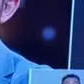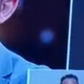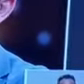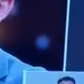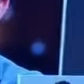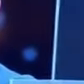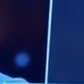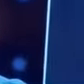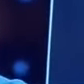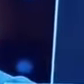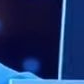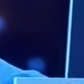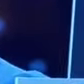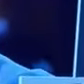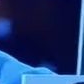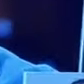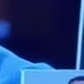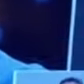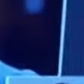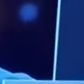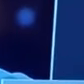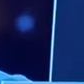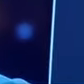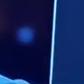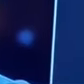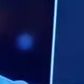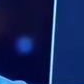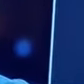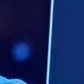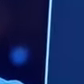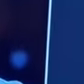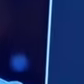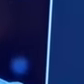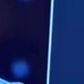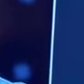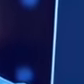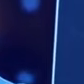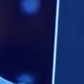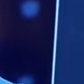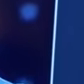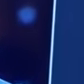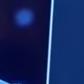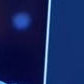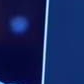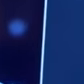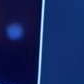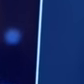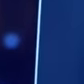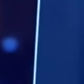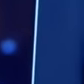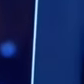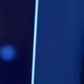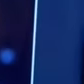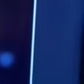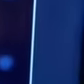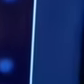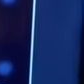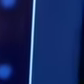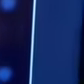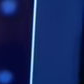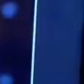emigrar, decirles de que no va a haber si venir, como ha habido hasta ahora. Y en ese sentido, tenemos que generar las condiciones para